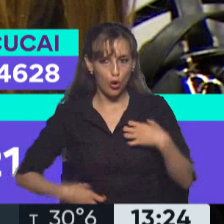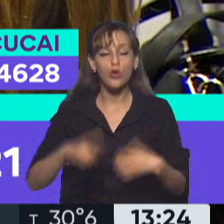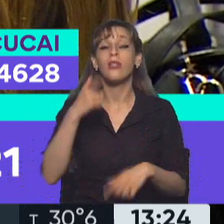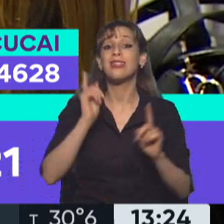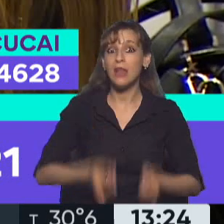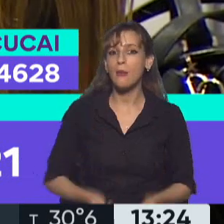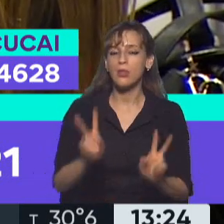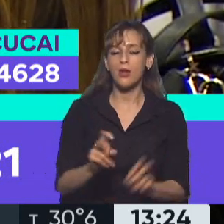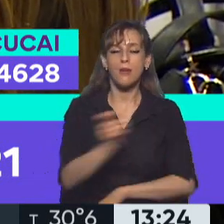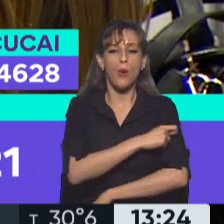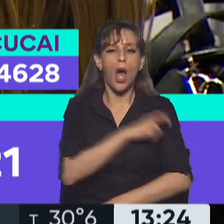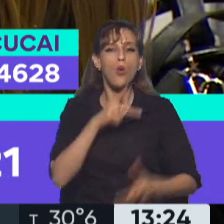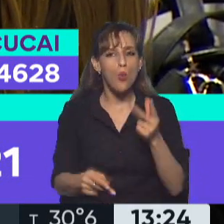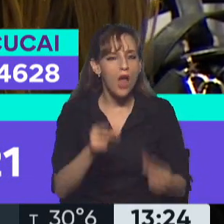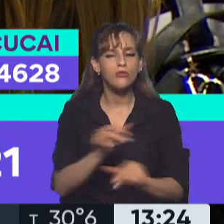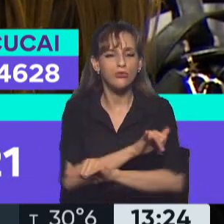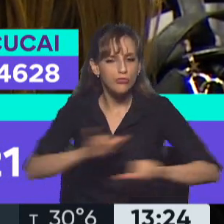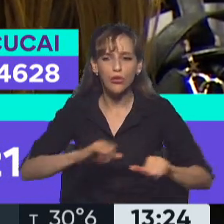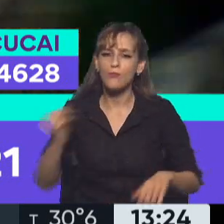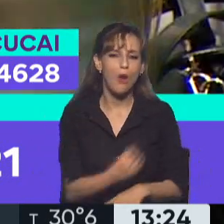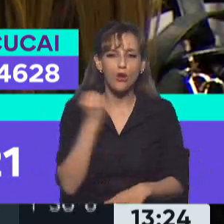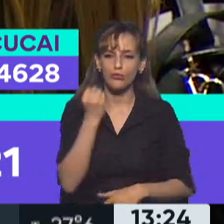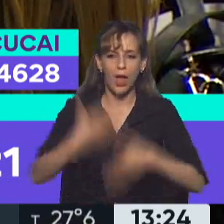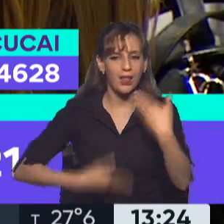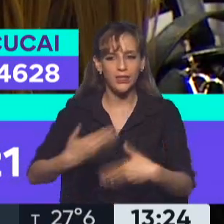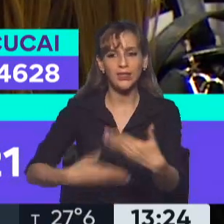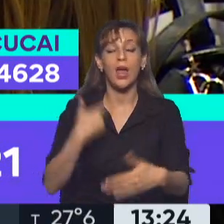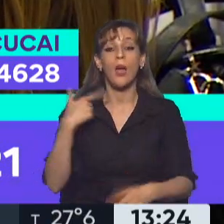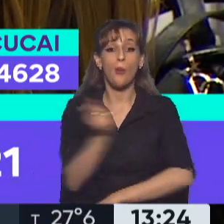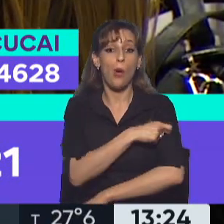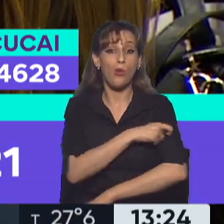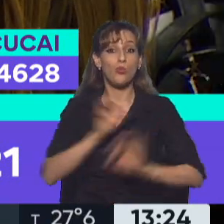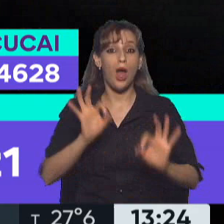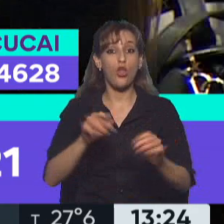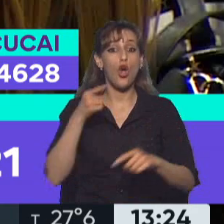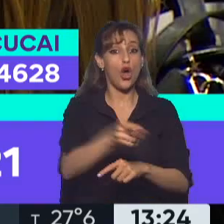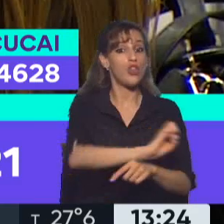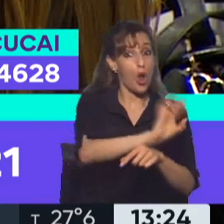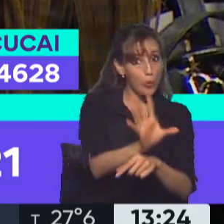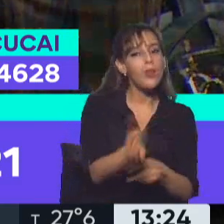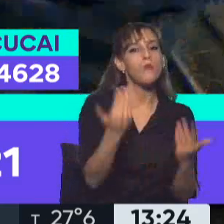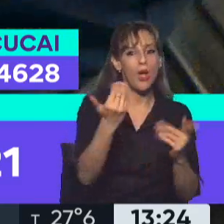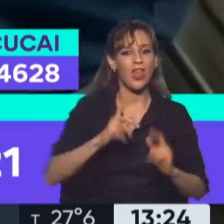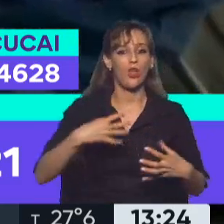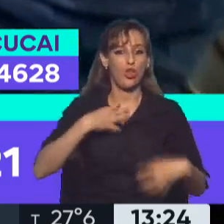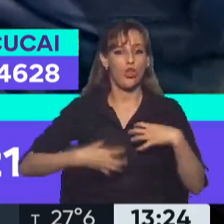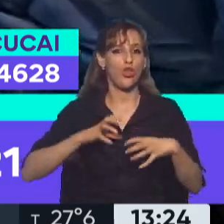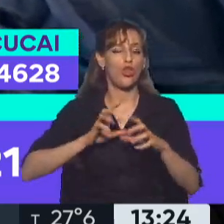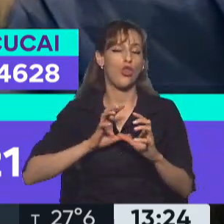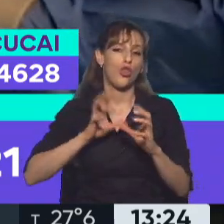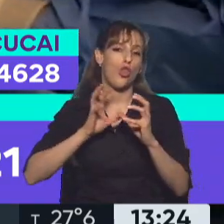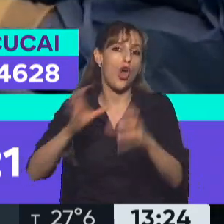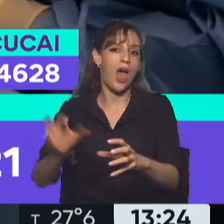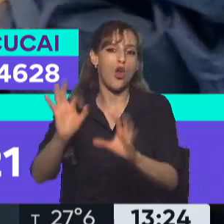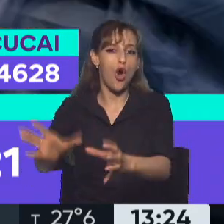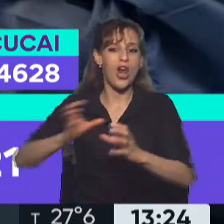vacunación sigue siendo importante, estar vacunado contra la COVID para donar o recibir órganos. Toda